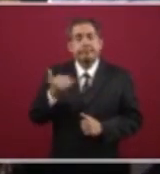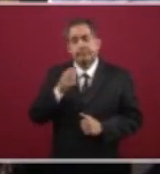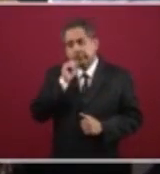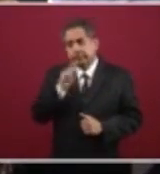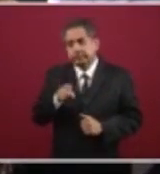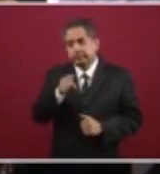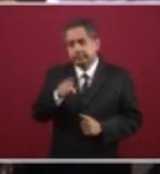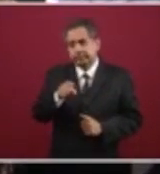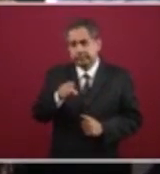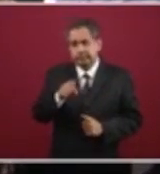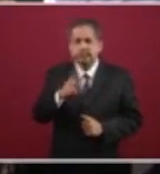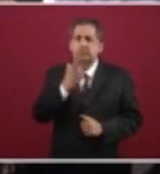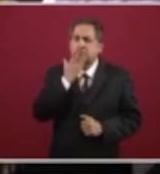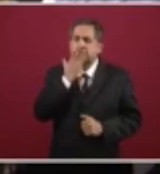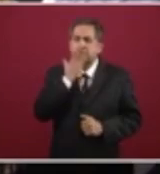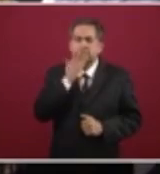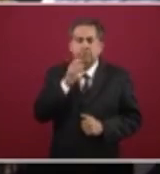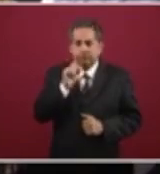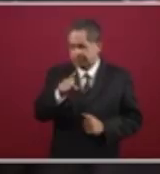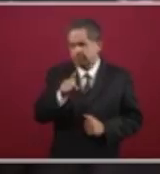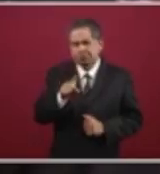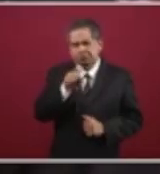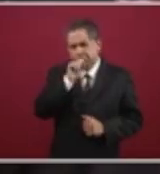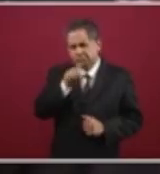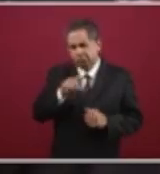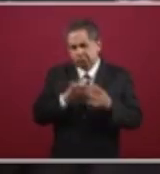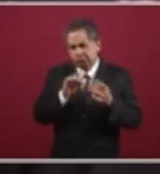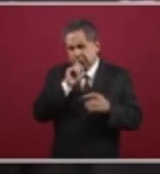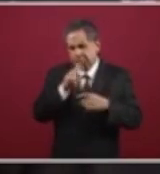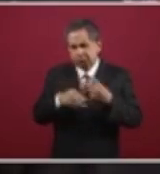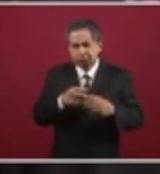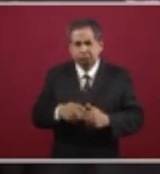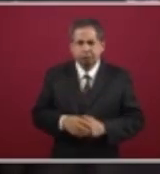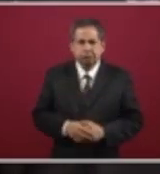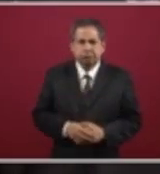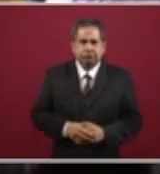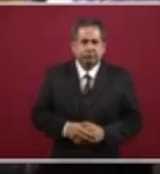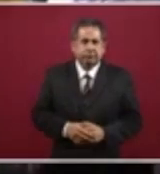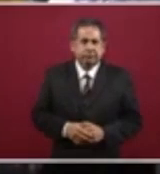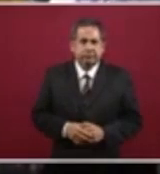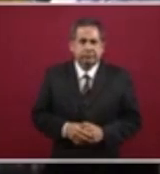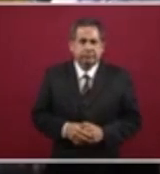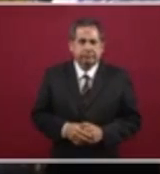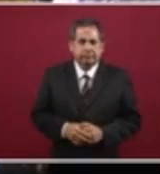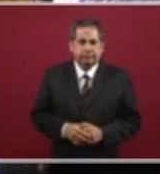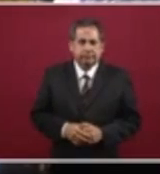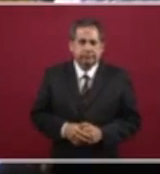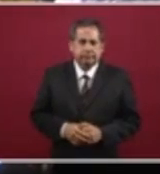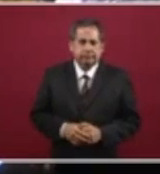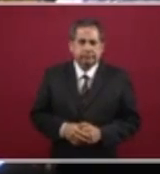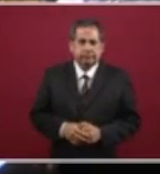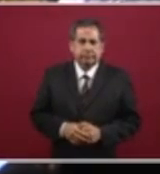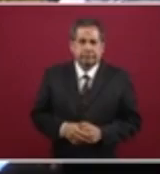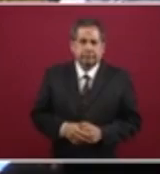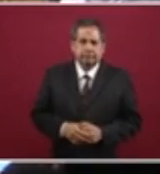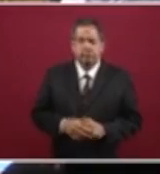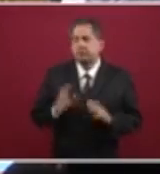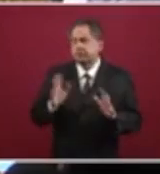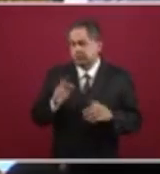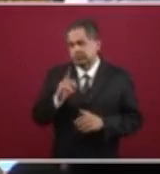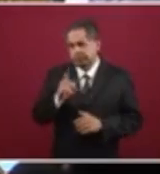de Sonora también. Es que dijo que iba a ir el 13 de agosto. Ah,